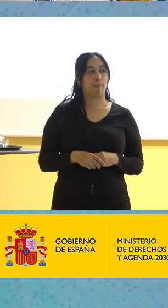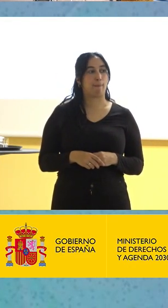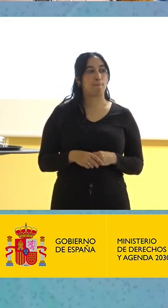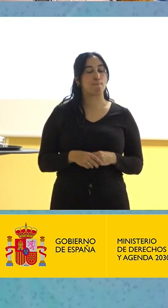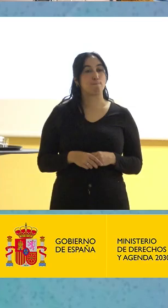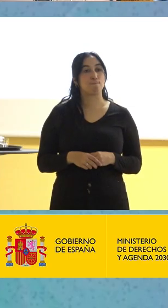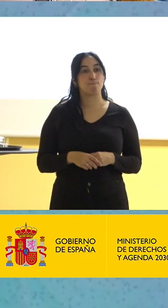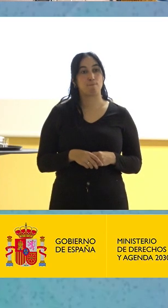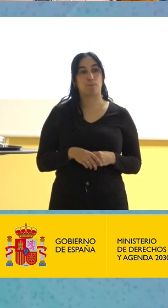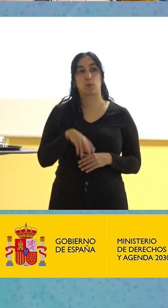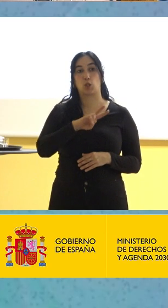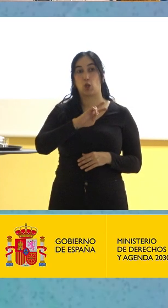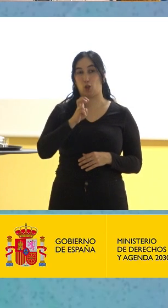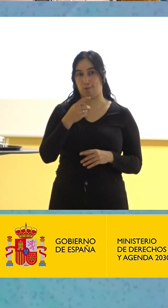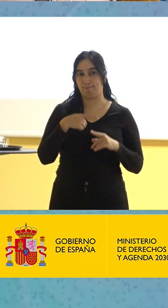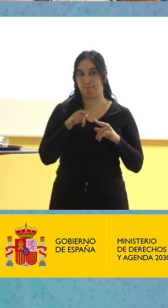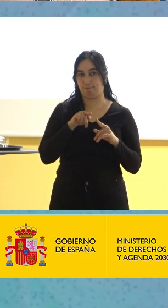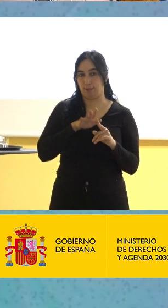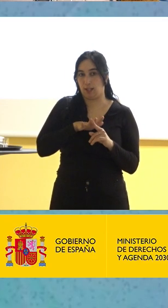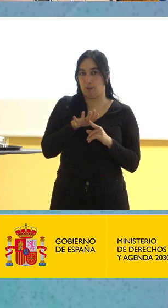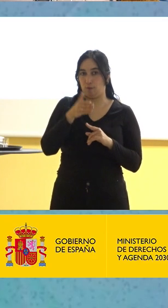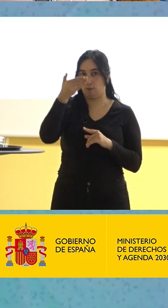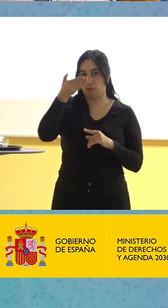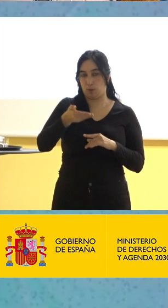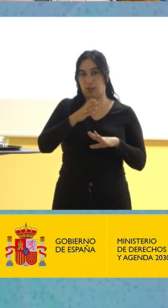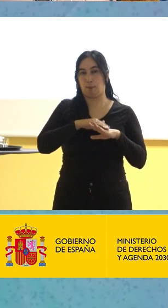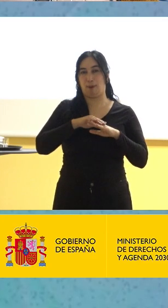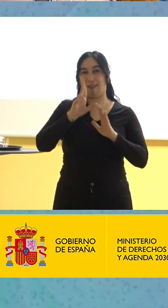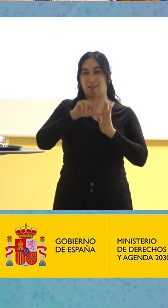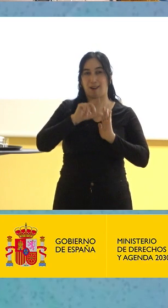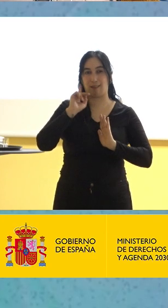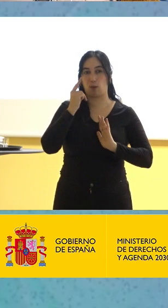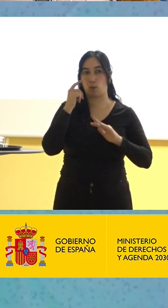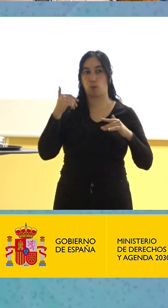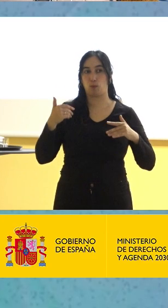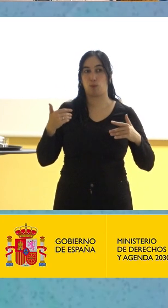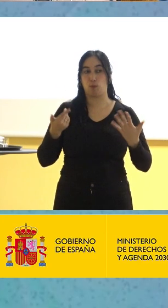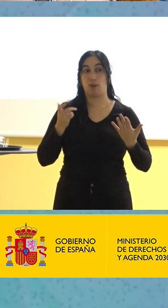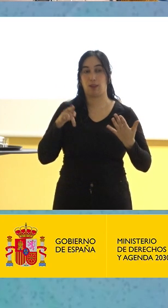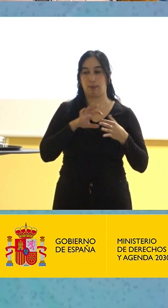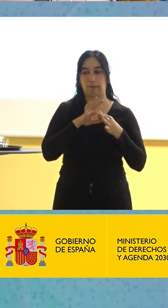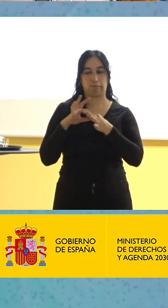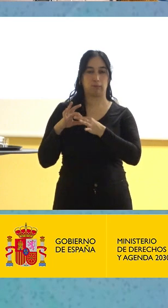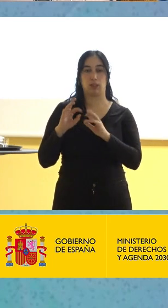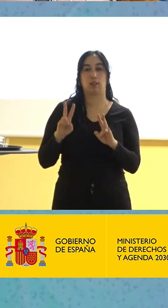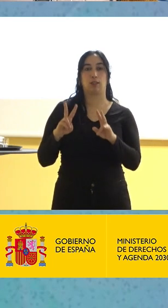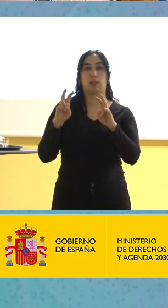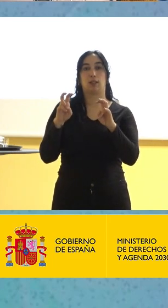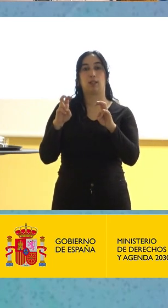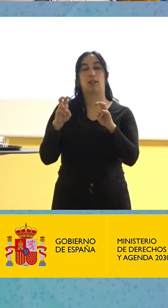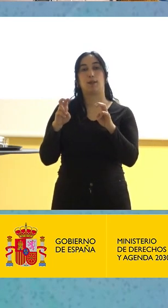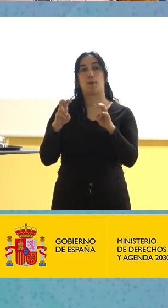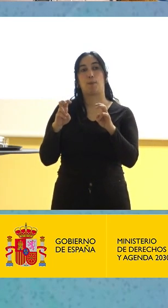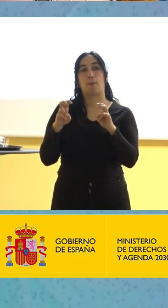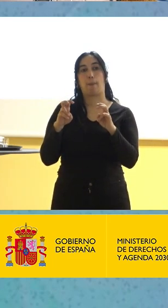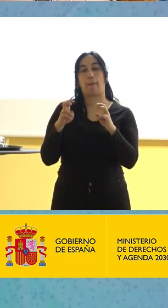Y bueno, otro de los determinantes claves para ese retraso diagnóstico tiene que ver precisamente con la